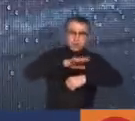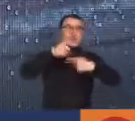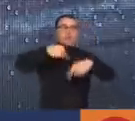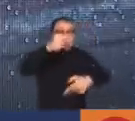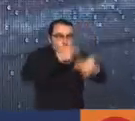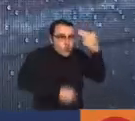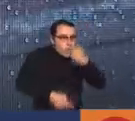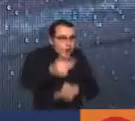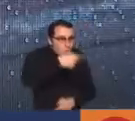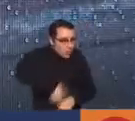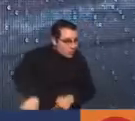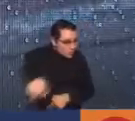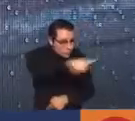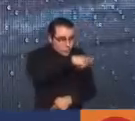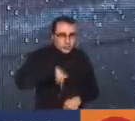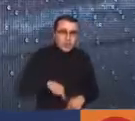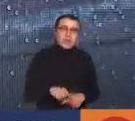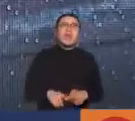ustedes,